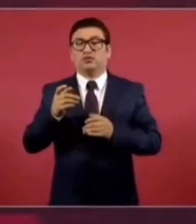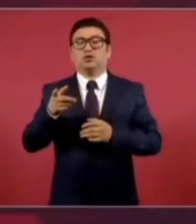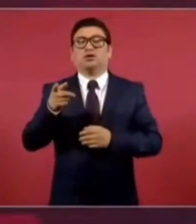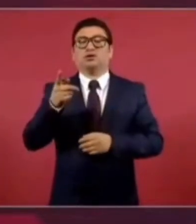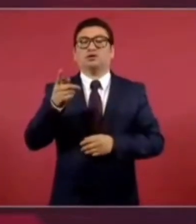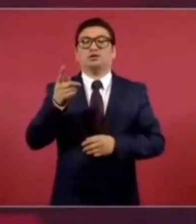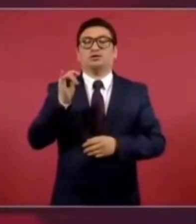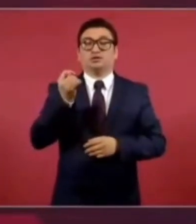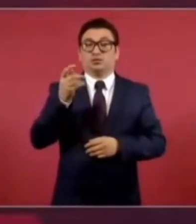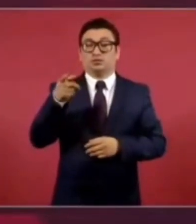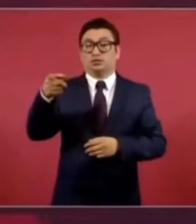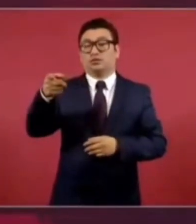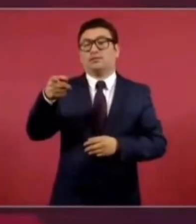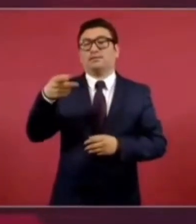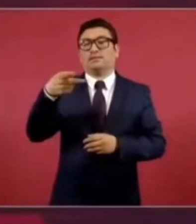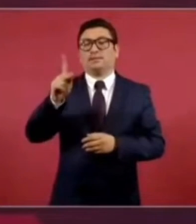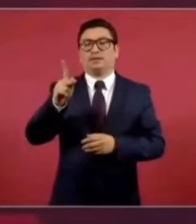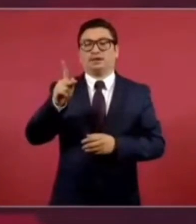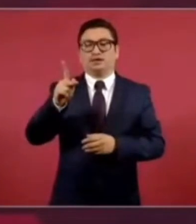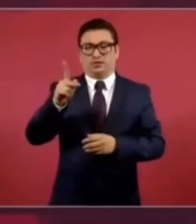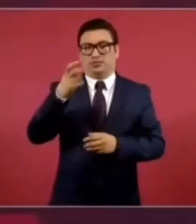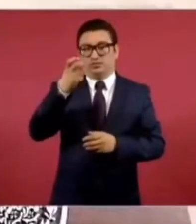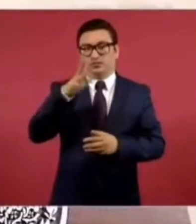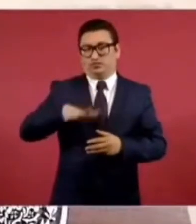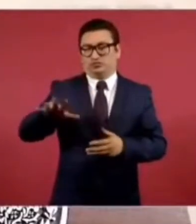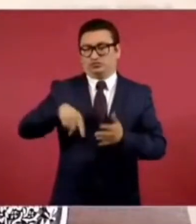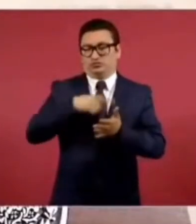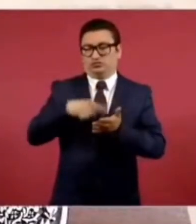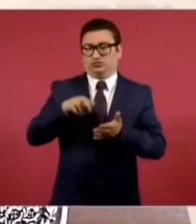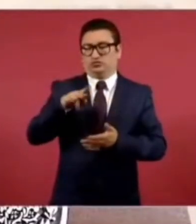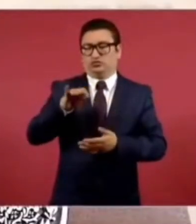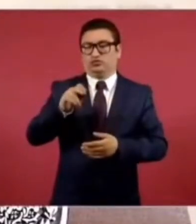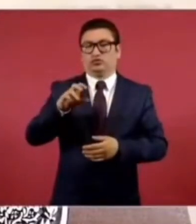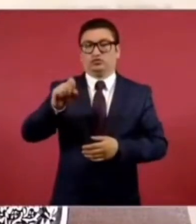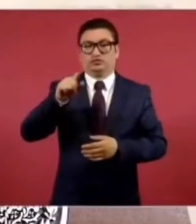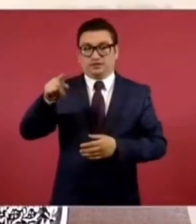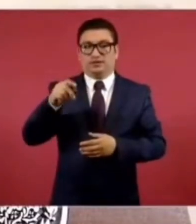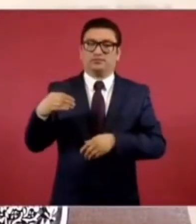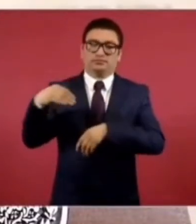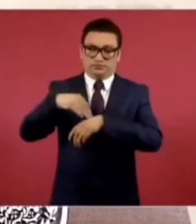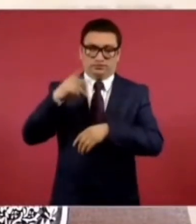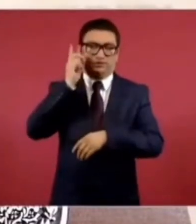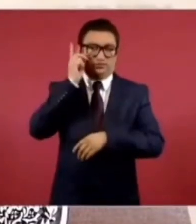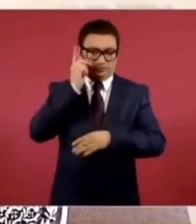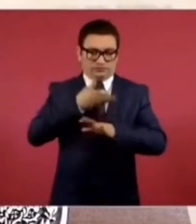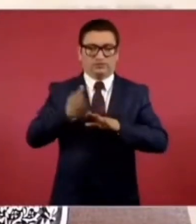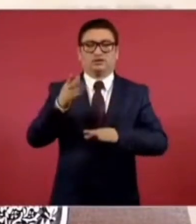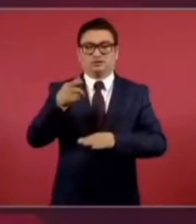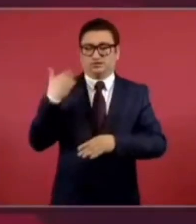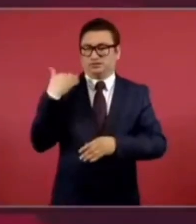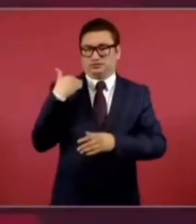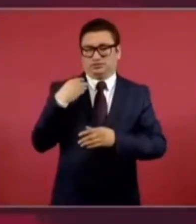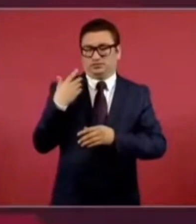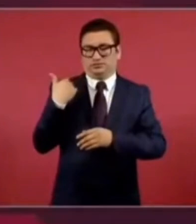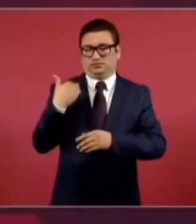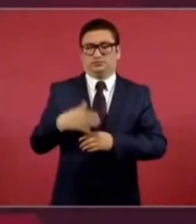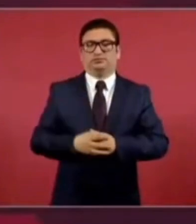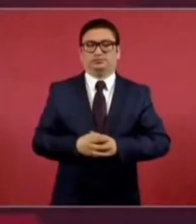eso en La rumorosa pusieron un caballo blanco hace poco